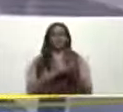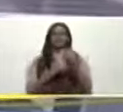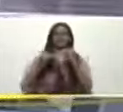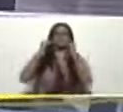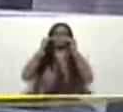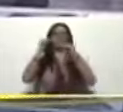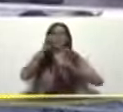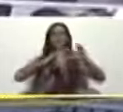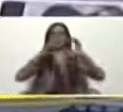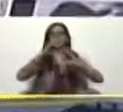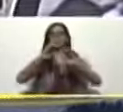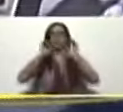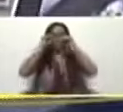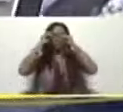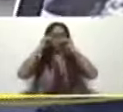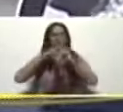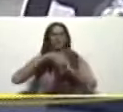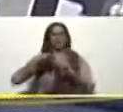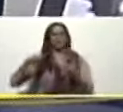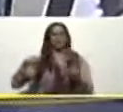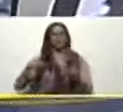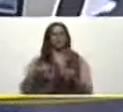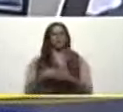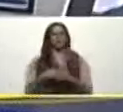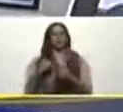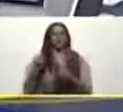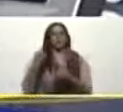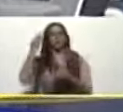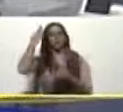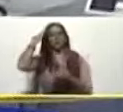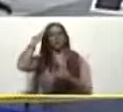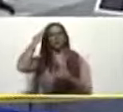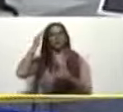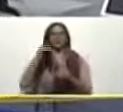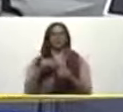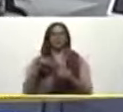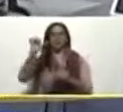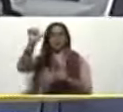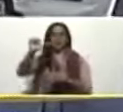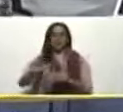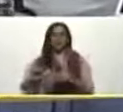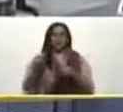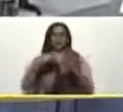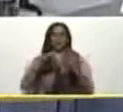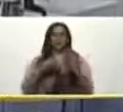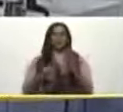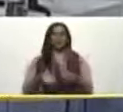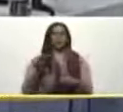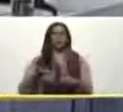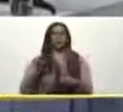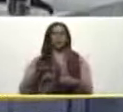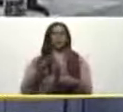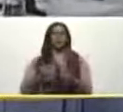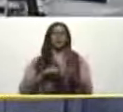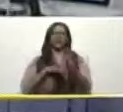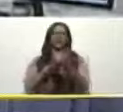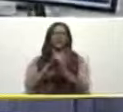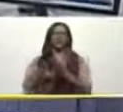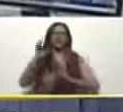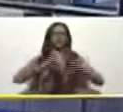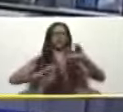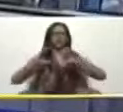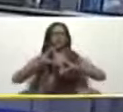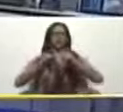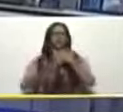de la microscopía electrónica. Como se sabe, el análisis de materiales es fundamental para el desarrollo